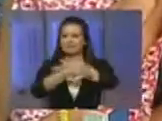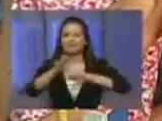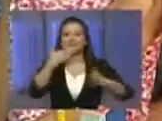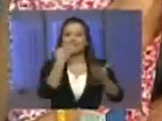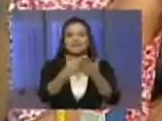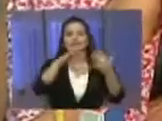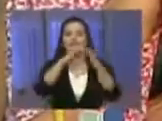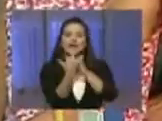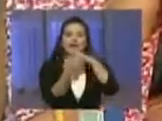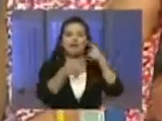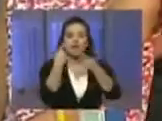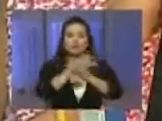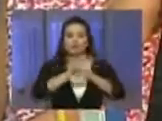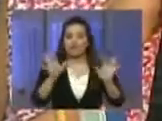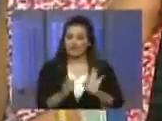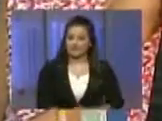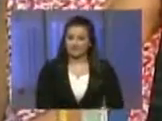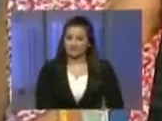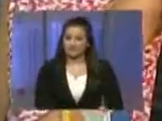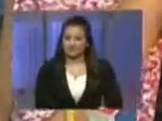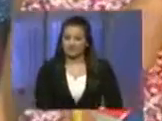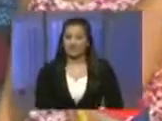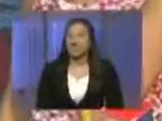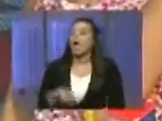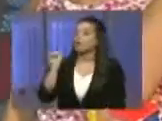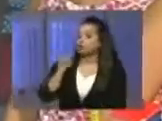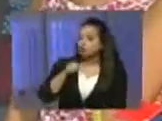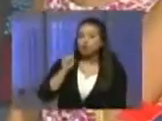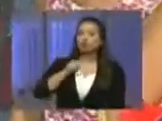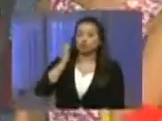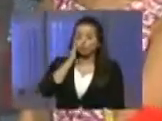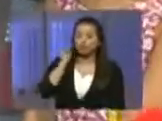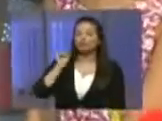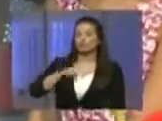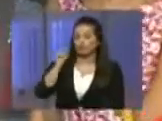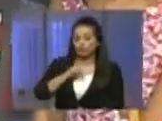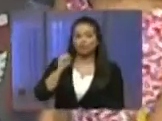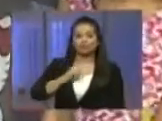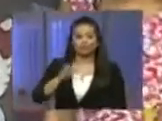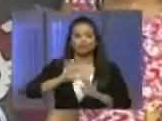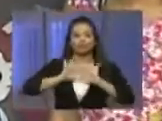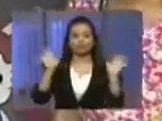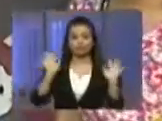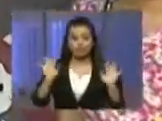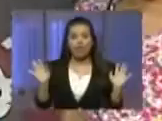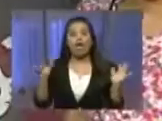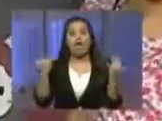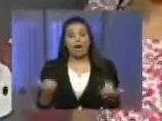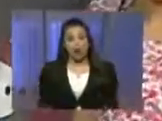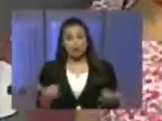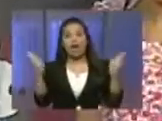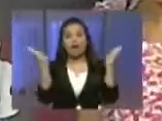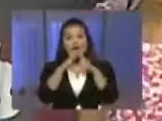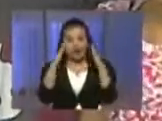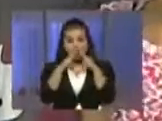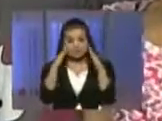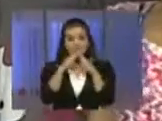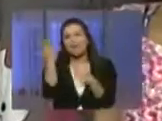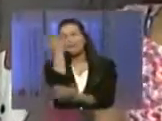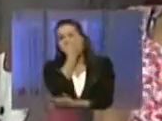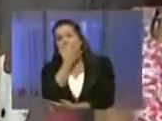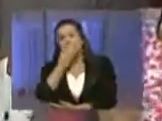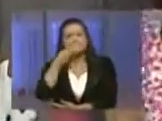nu color Sí ahora sí Ahora nuestras casas están